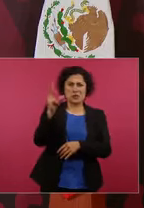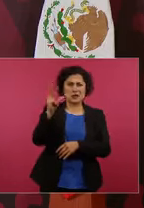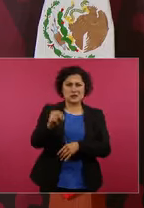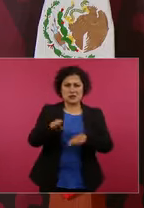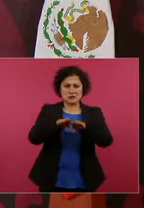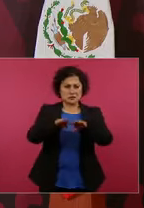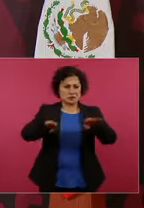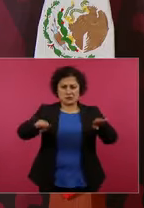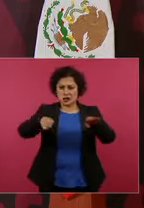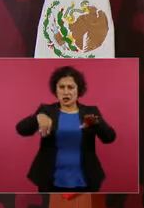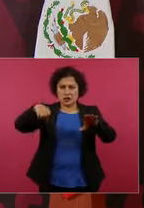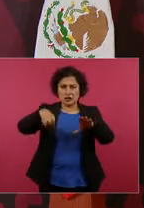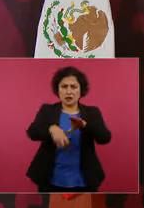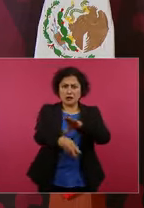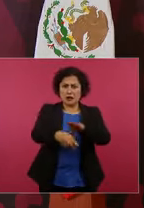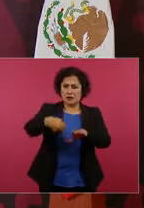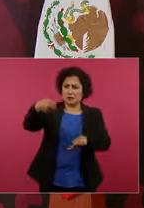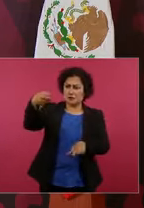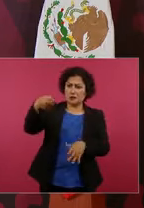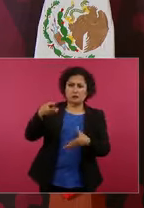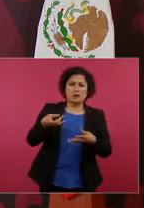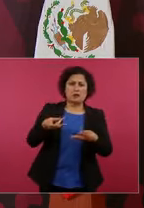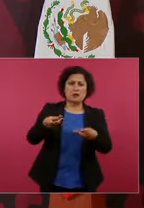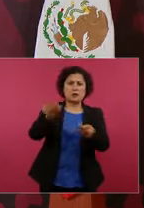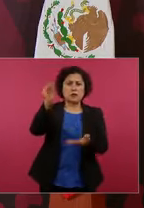y además cuesta menos extraerlo,